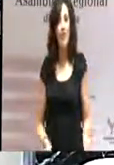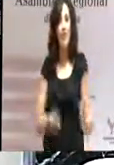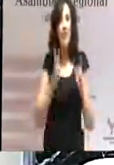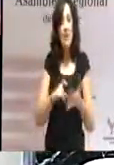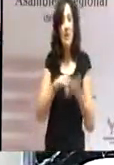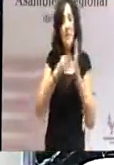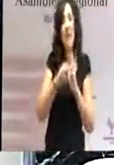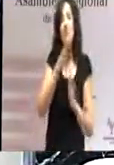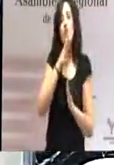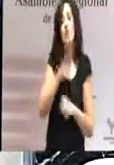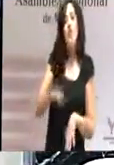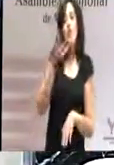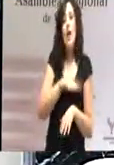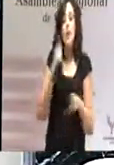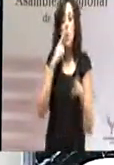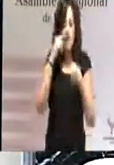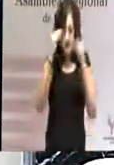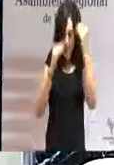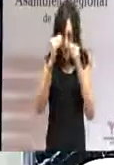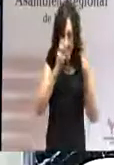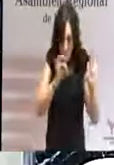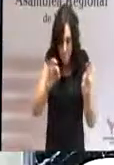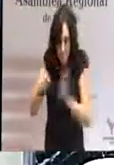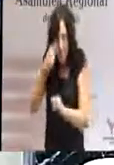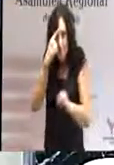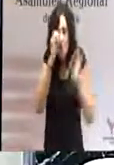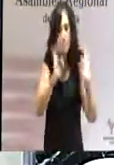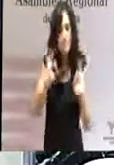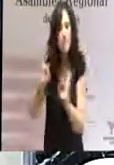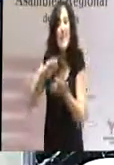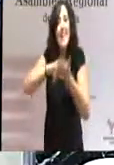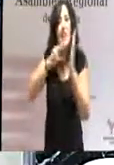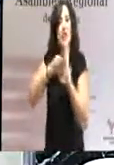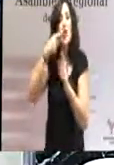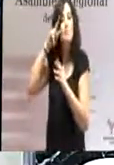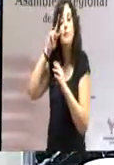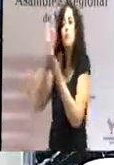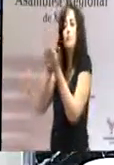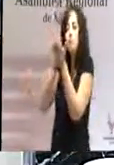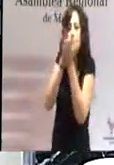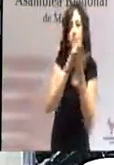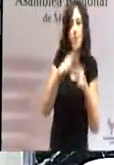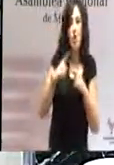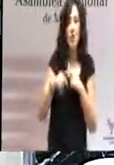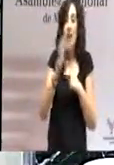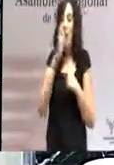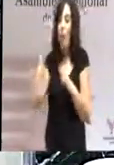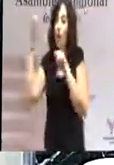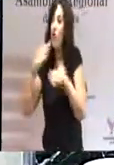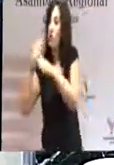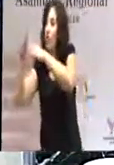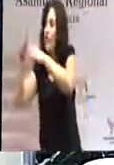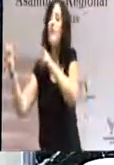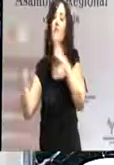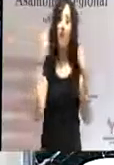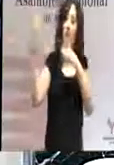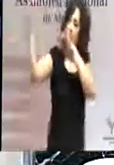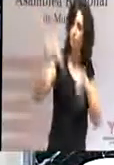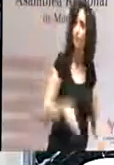la cabeza y no con las entrañas, que atienda a criterios técnicos y traiga agua de donde sobra a donde hace